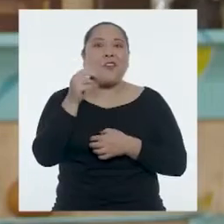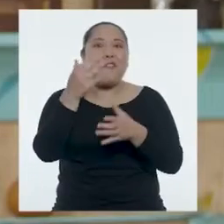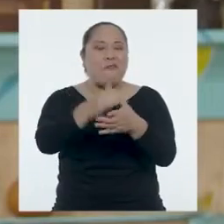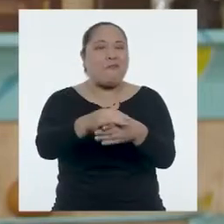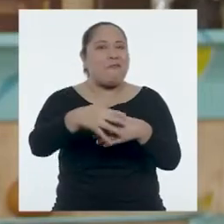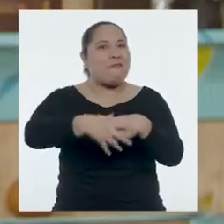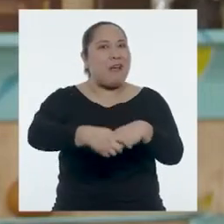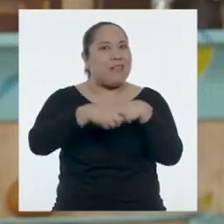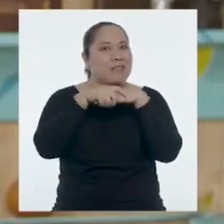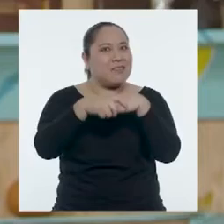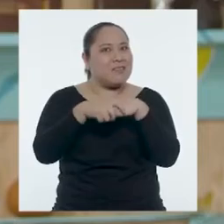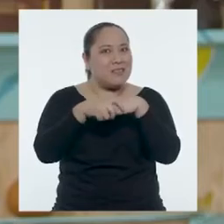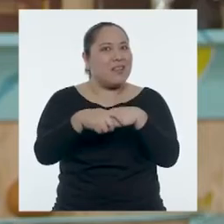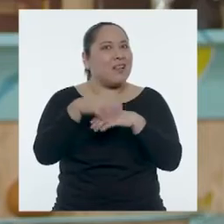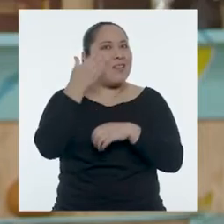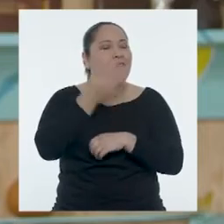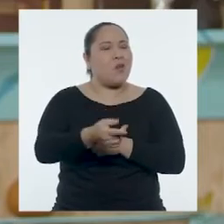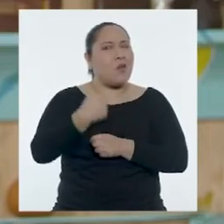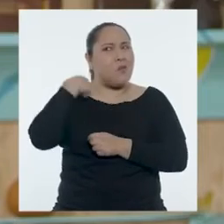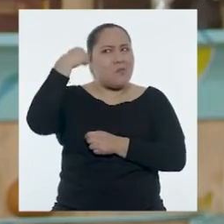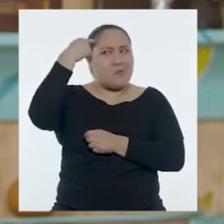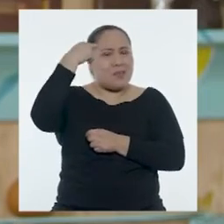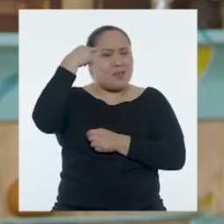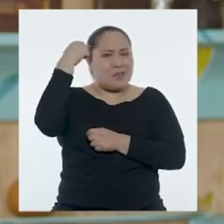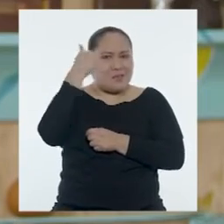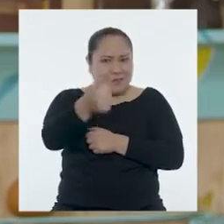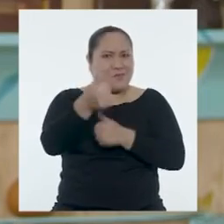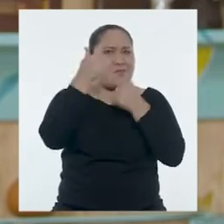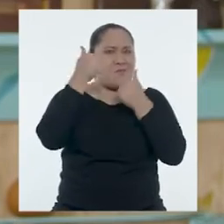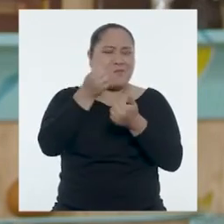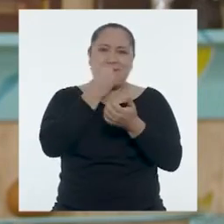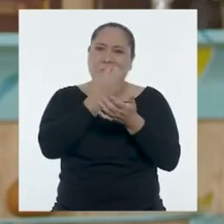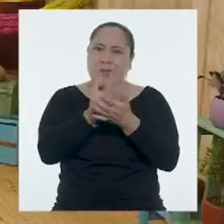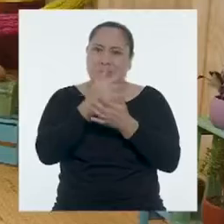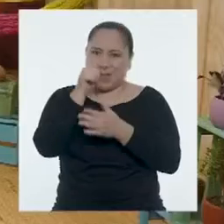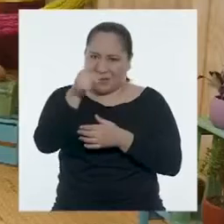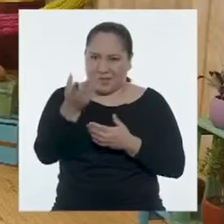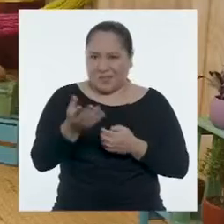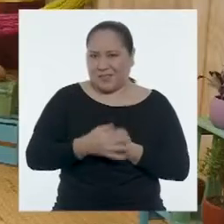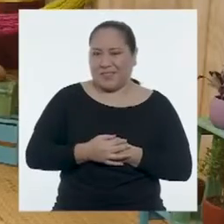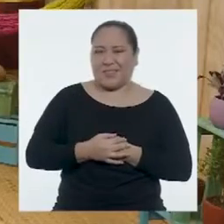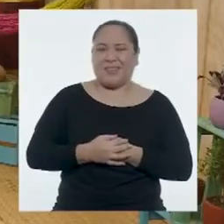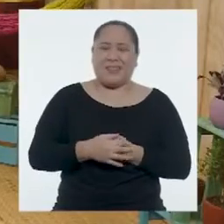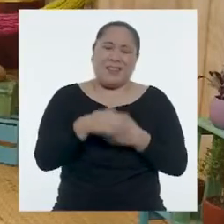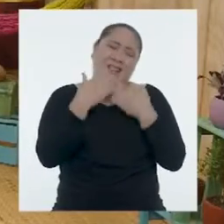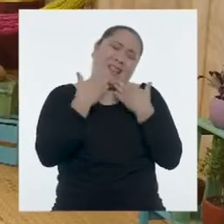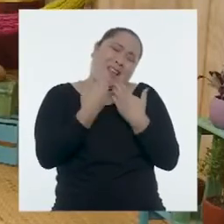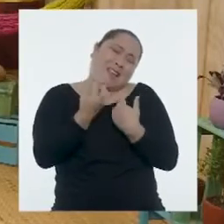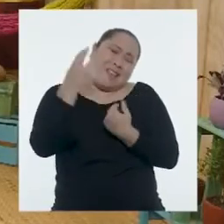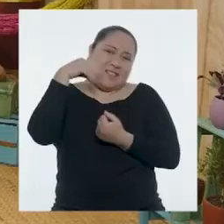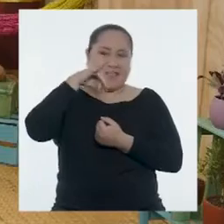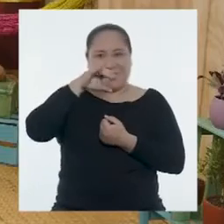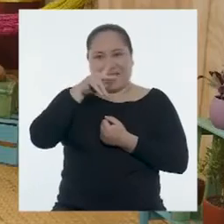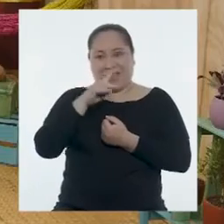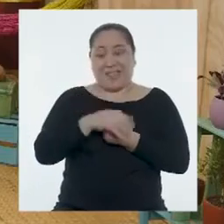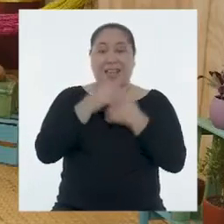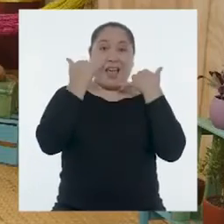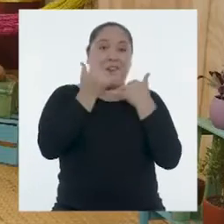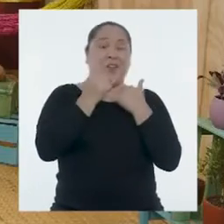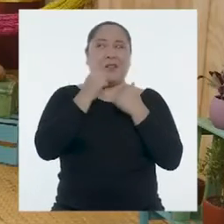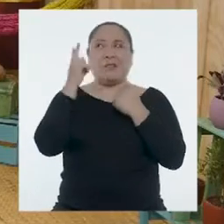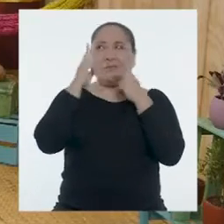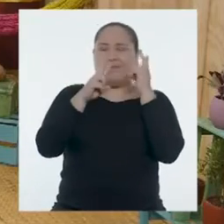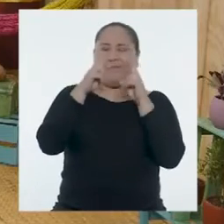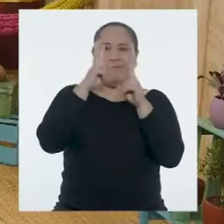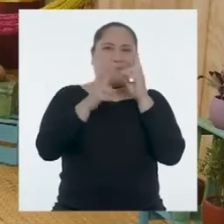Coco, felicitaciones. Me parece muy noble de tu parte. Ay, gracias, Miki. Ahora